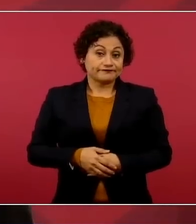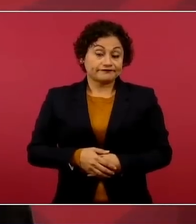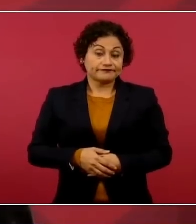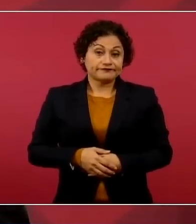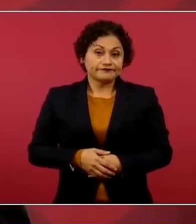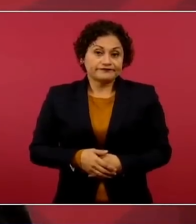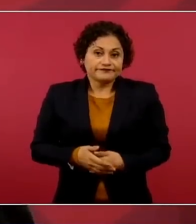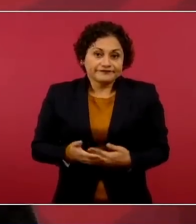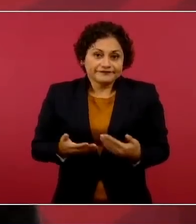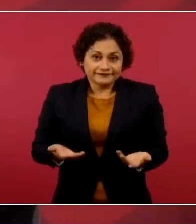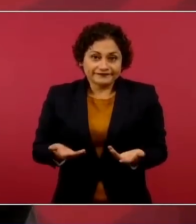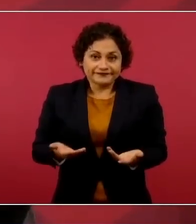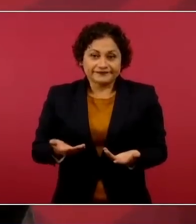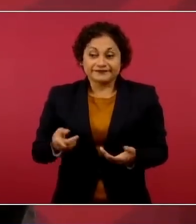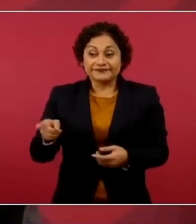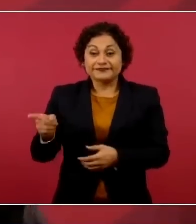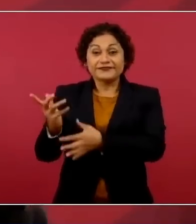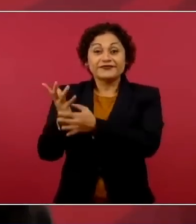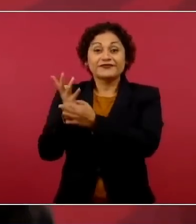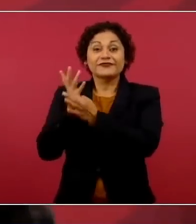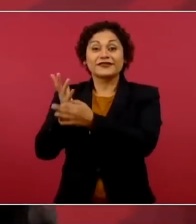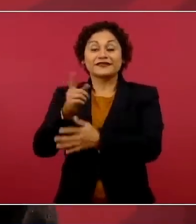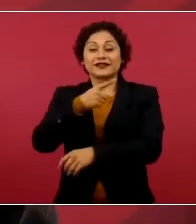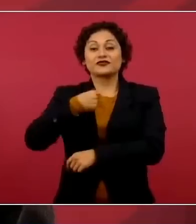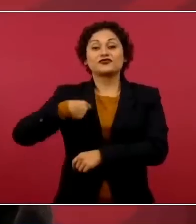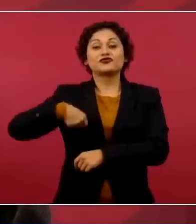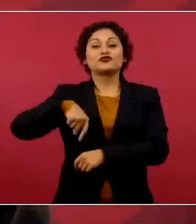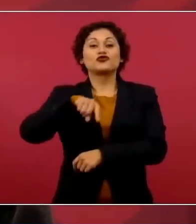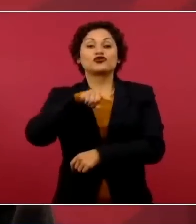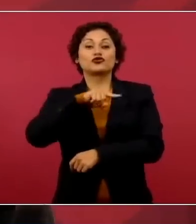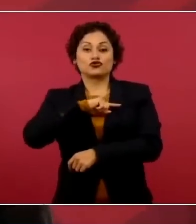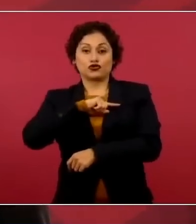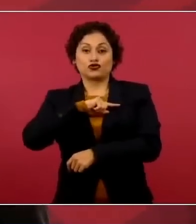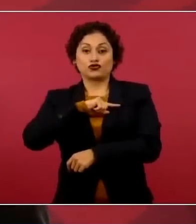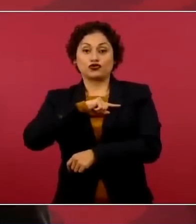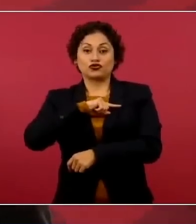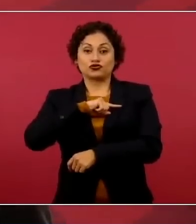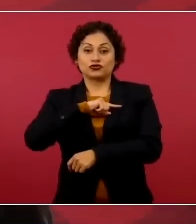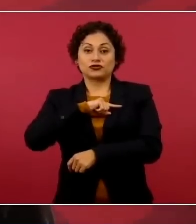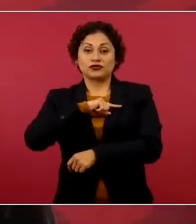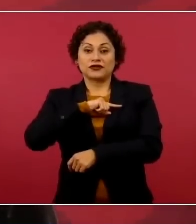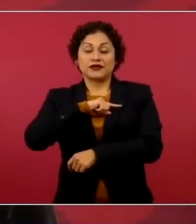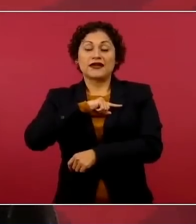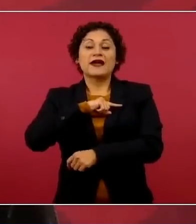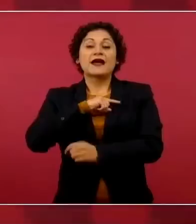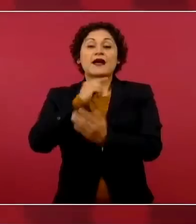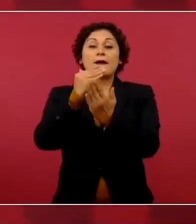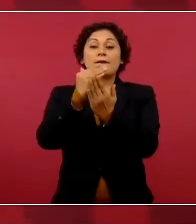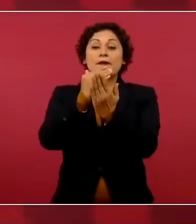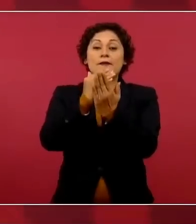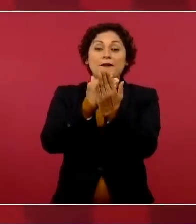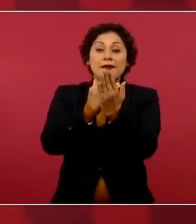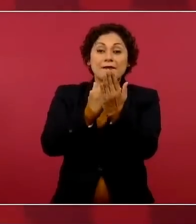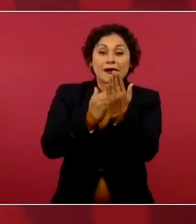que íbamos nosotros a manejar el padrón electoral